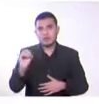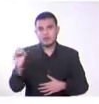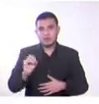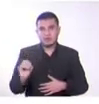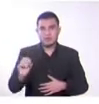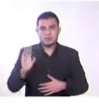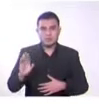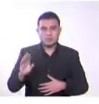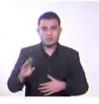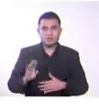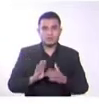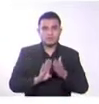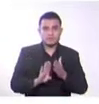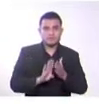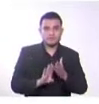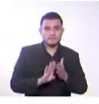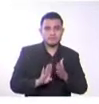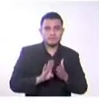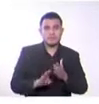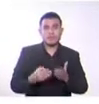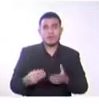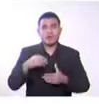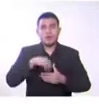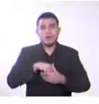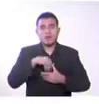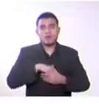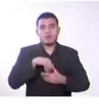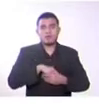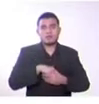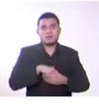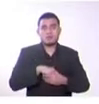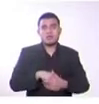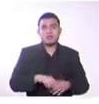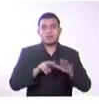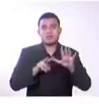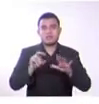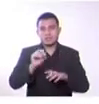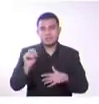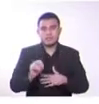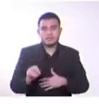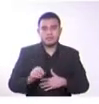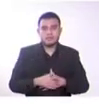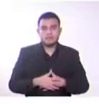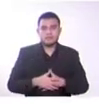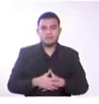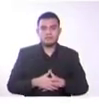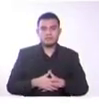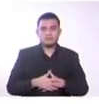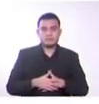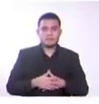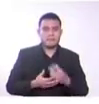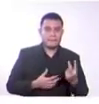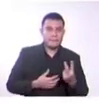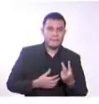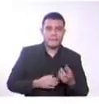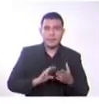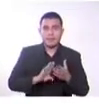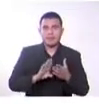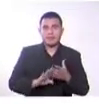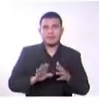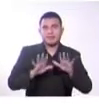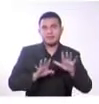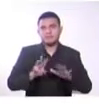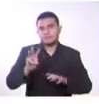ingreso al consumo y por lo tanto está ahorrando el 70%. Y ambos están pagando